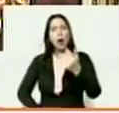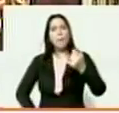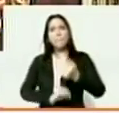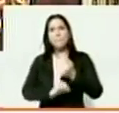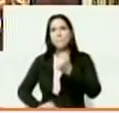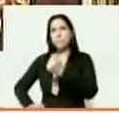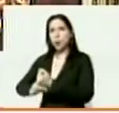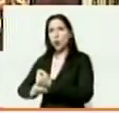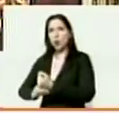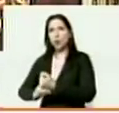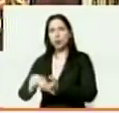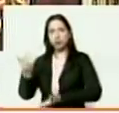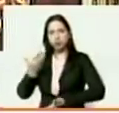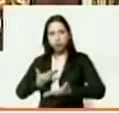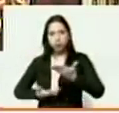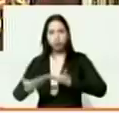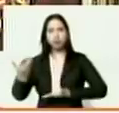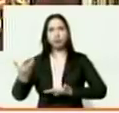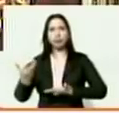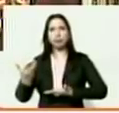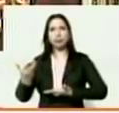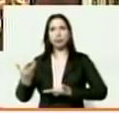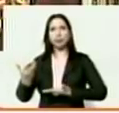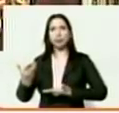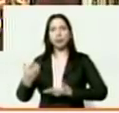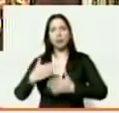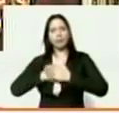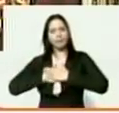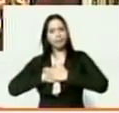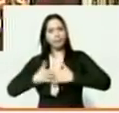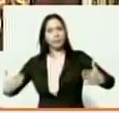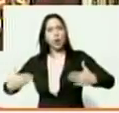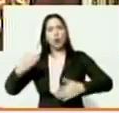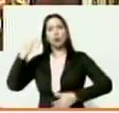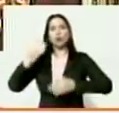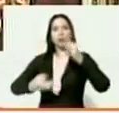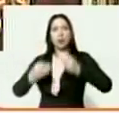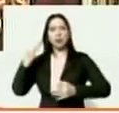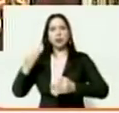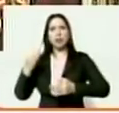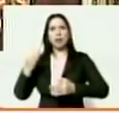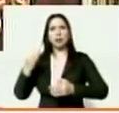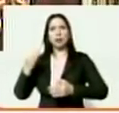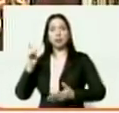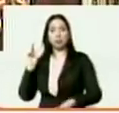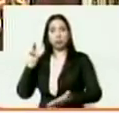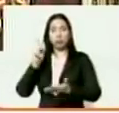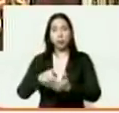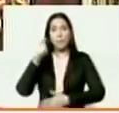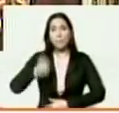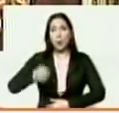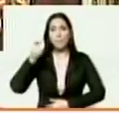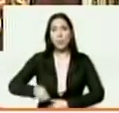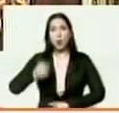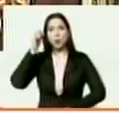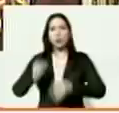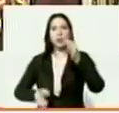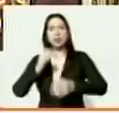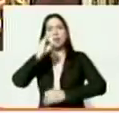su solidaridad, y que se pongan a la orden de la justicia y acudan a la Corte Penal